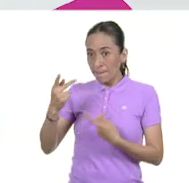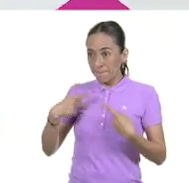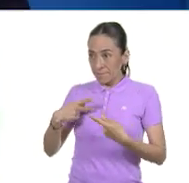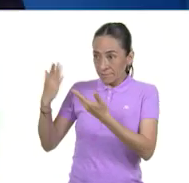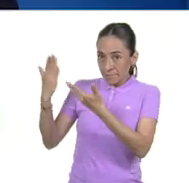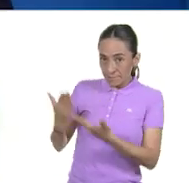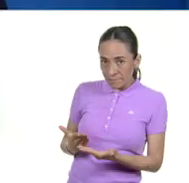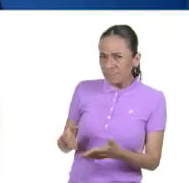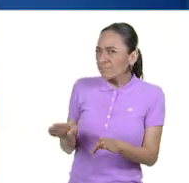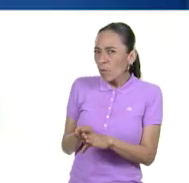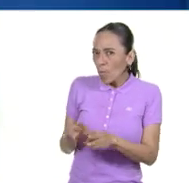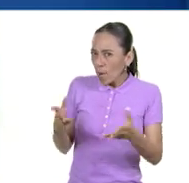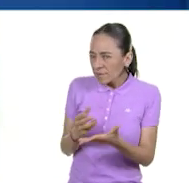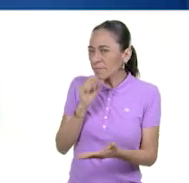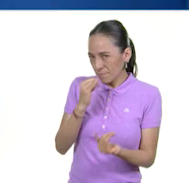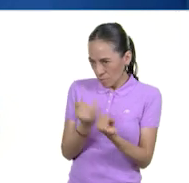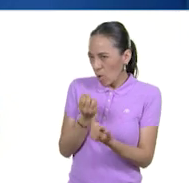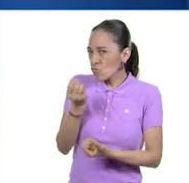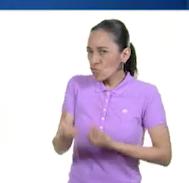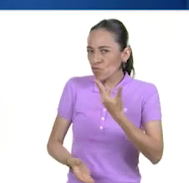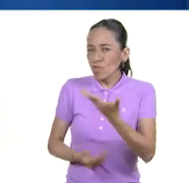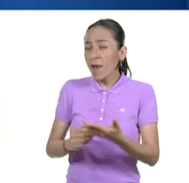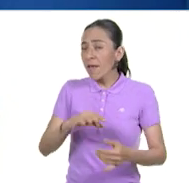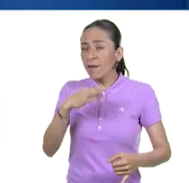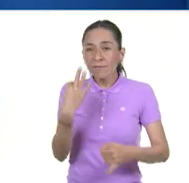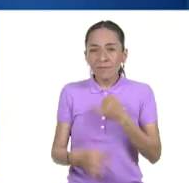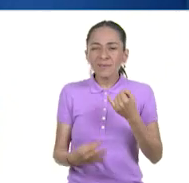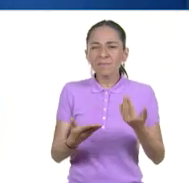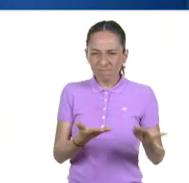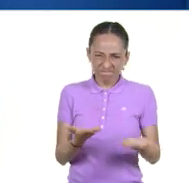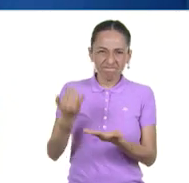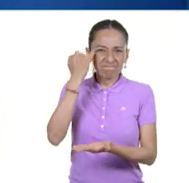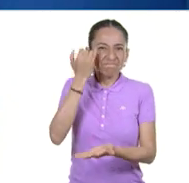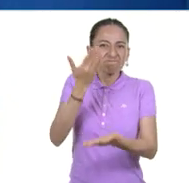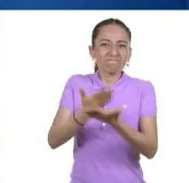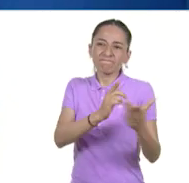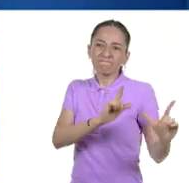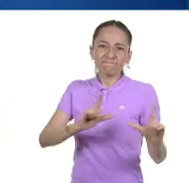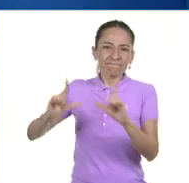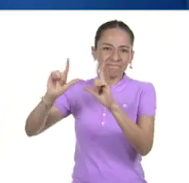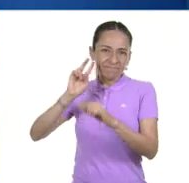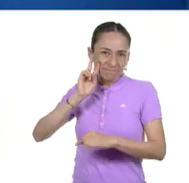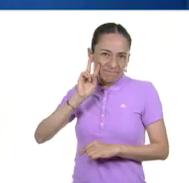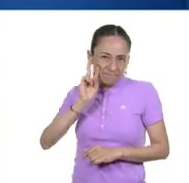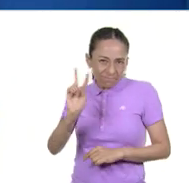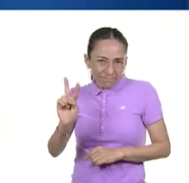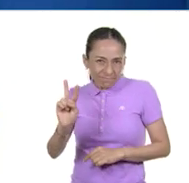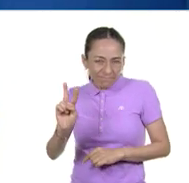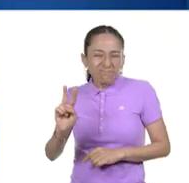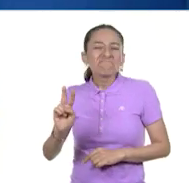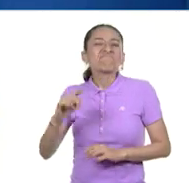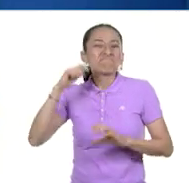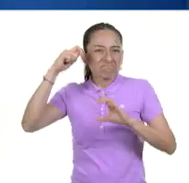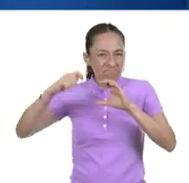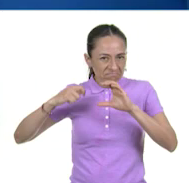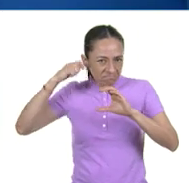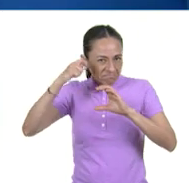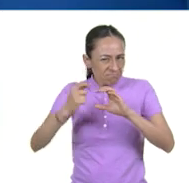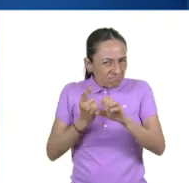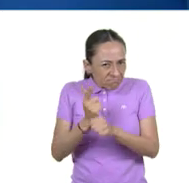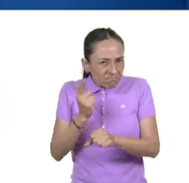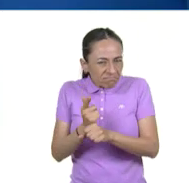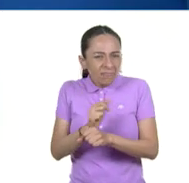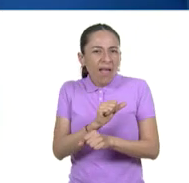Para finalizar, te propongo ver el siguiente video en el que podremos ver los problemas de las